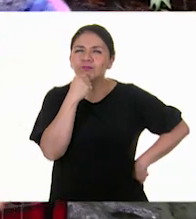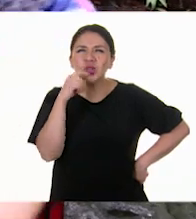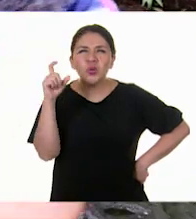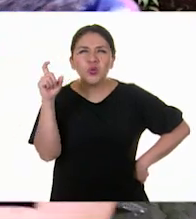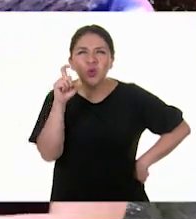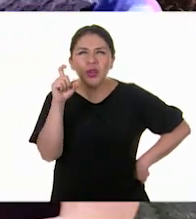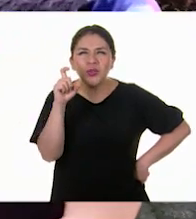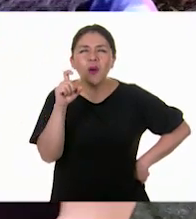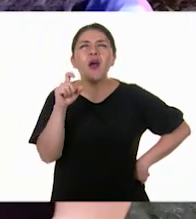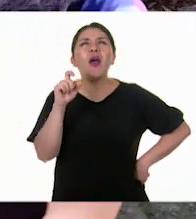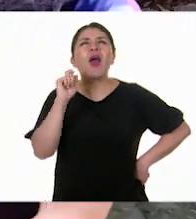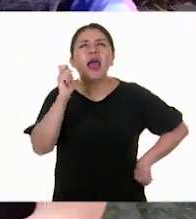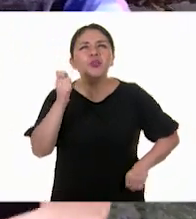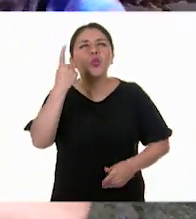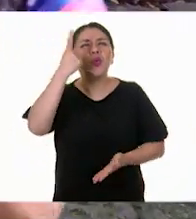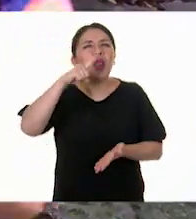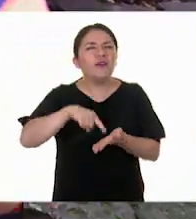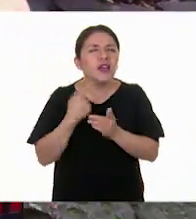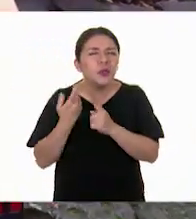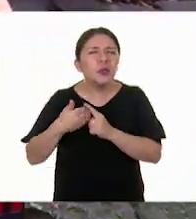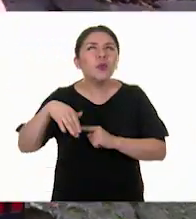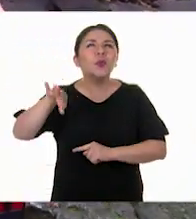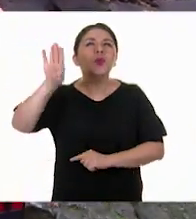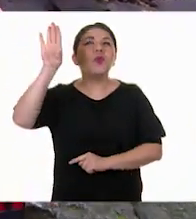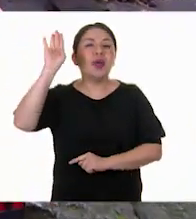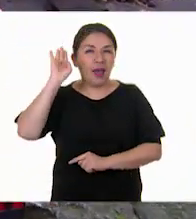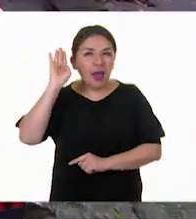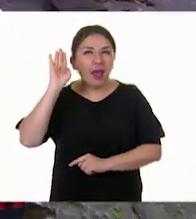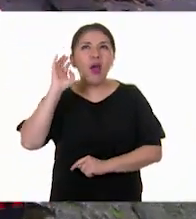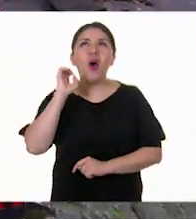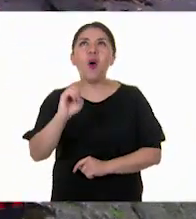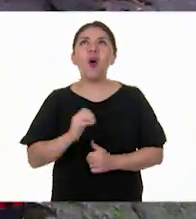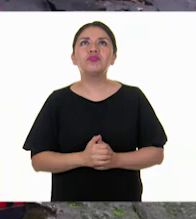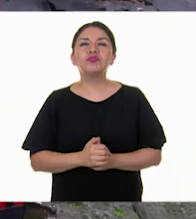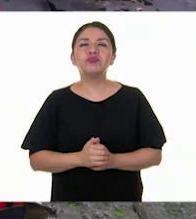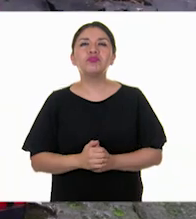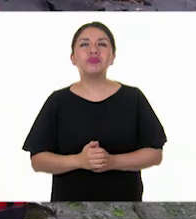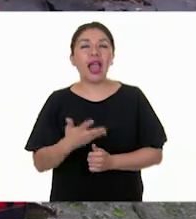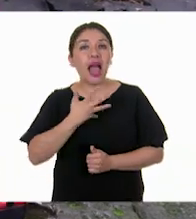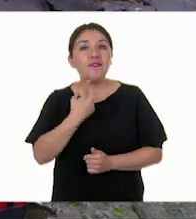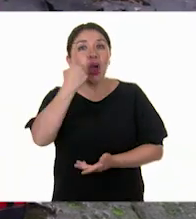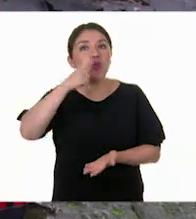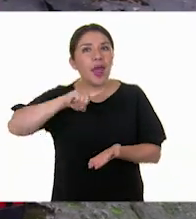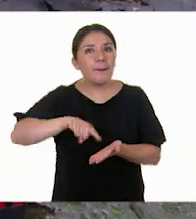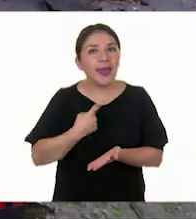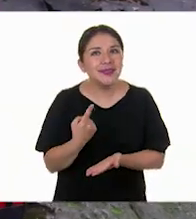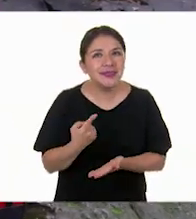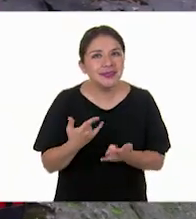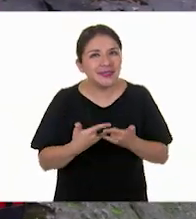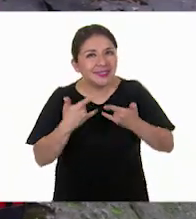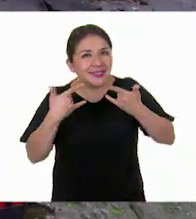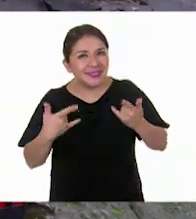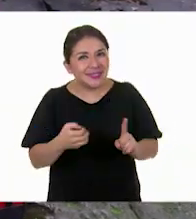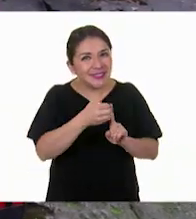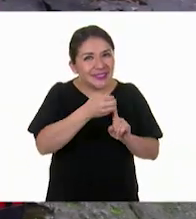Desde érase que se era. Desde había una vez.